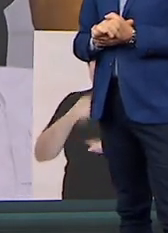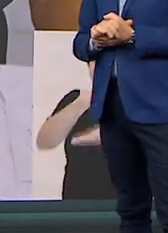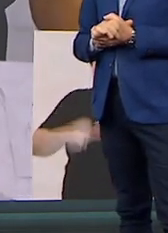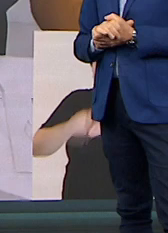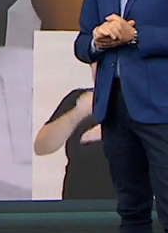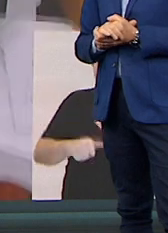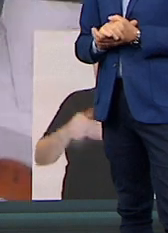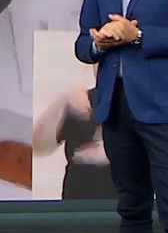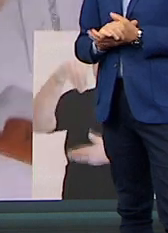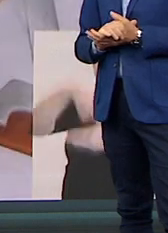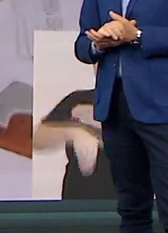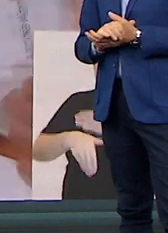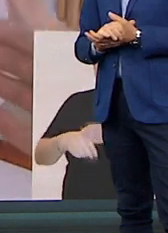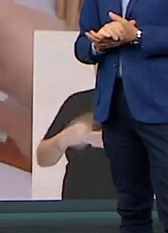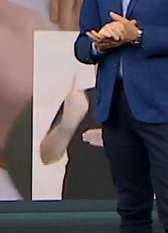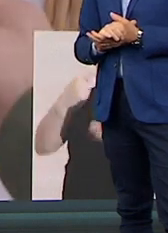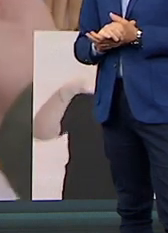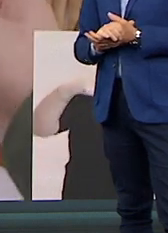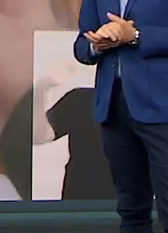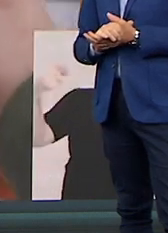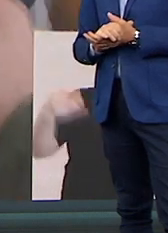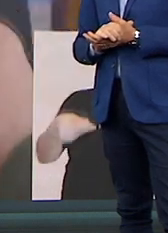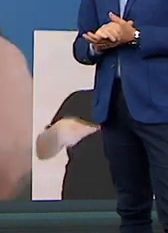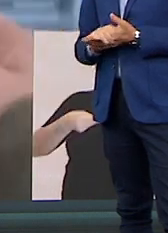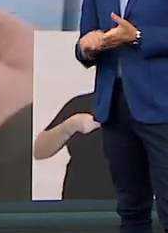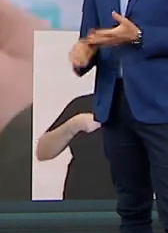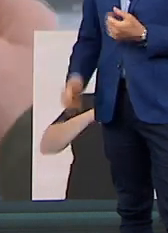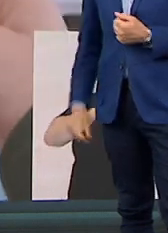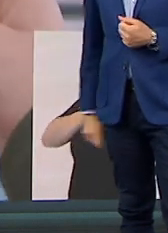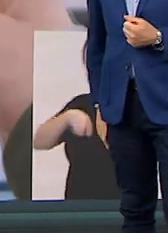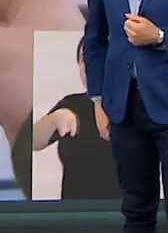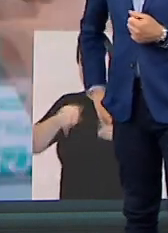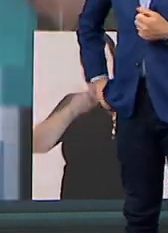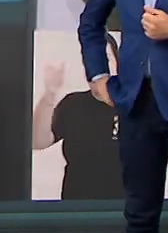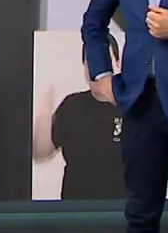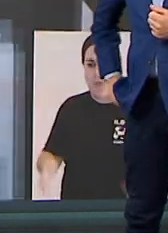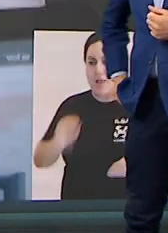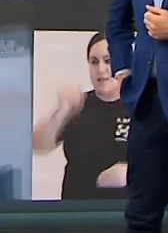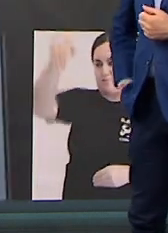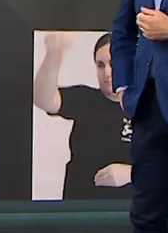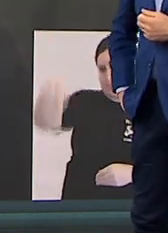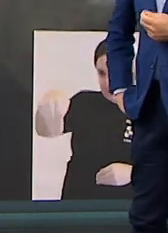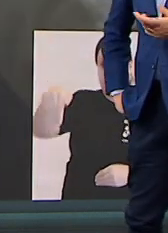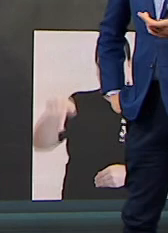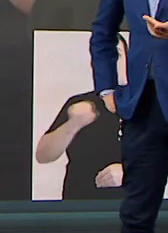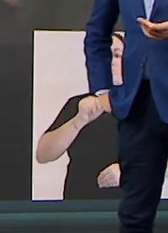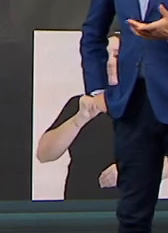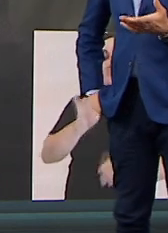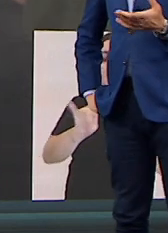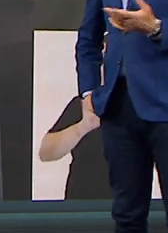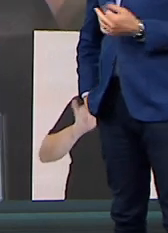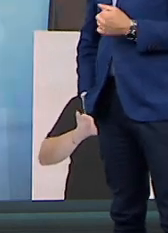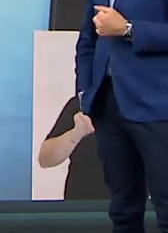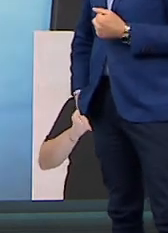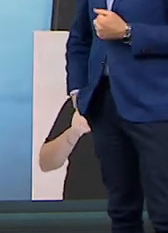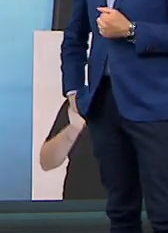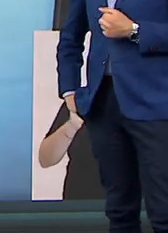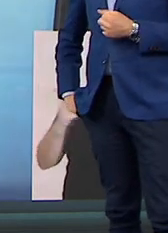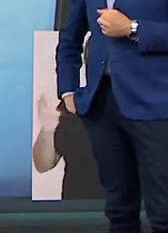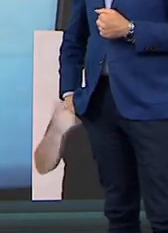coloques ahí Se imprime ahí chequeas lo doblas porque recordamos no podés ir con la boleta así